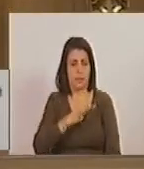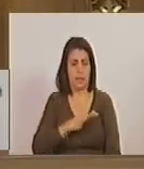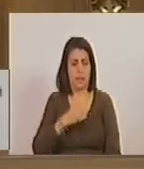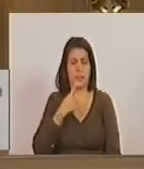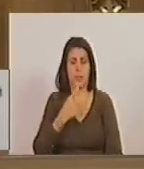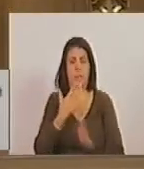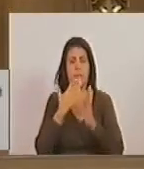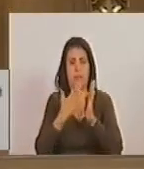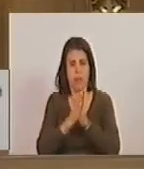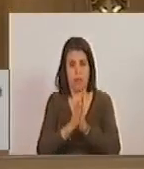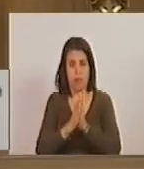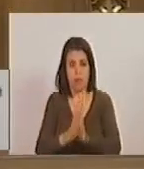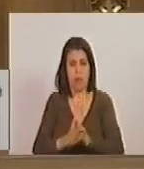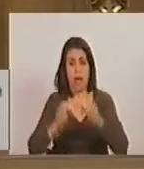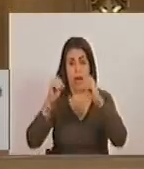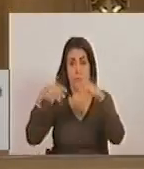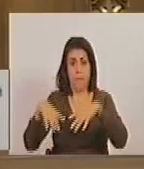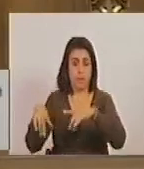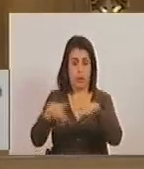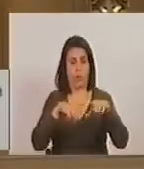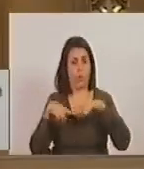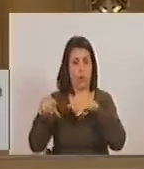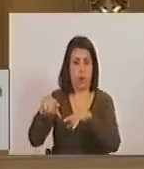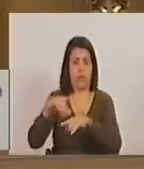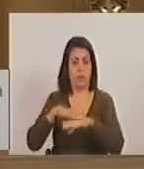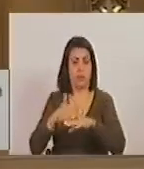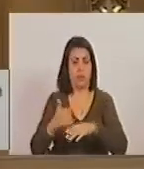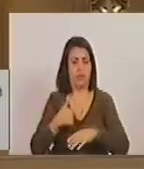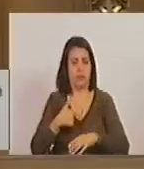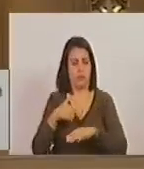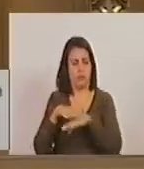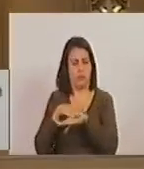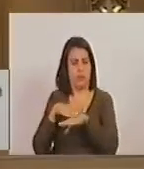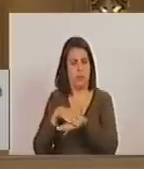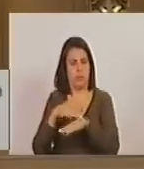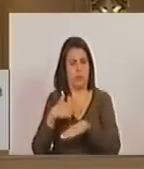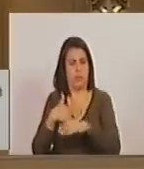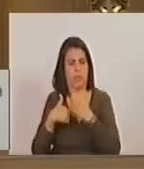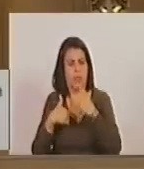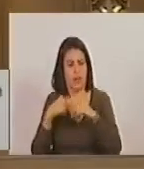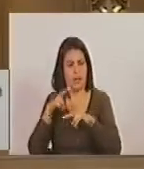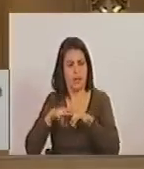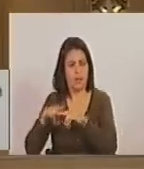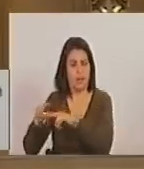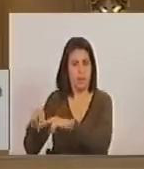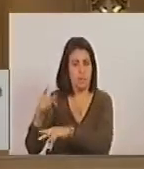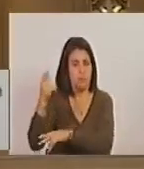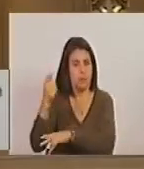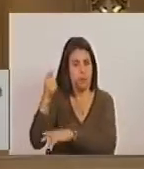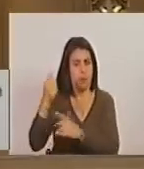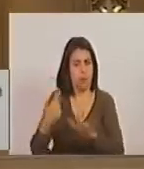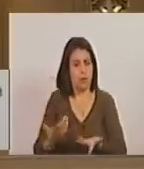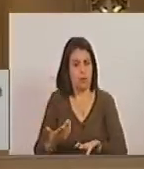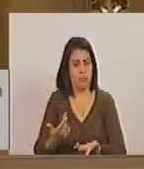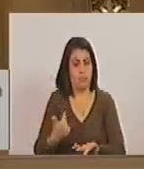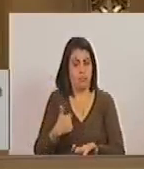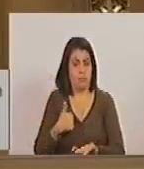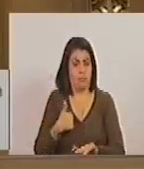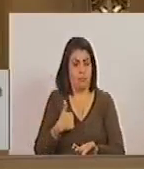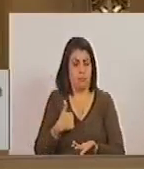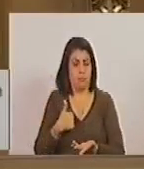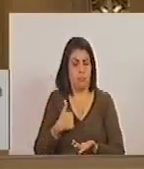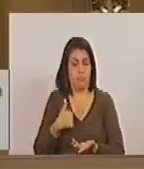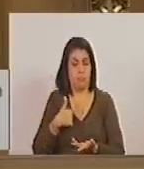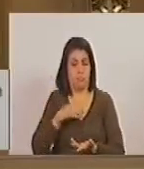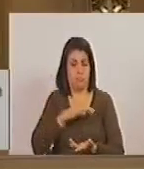voy a agradecer que tiene que abandonar el espacio. Y yo le dije, disculpe, ¿qué dijeron que se sentaban aquí los diputados? Y yo me